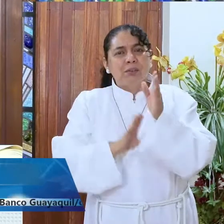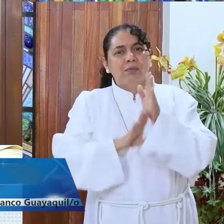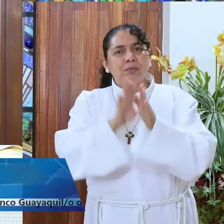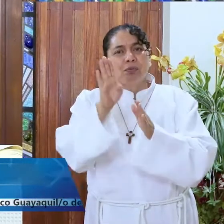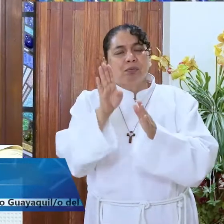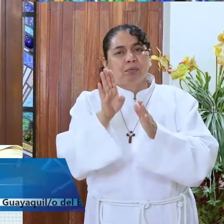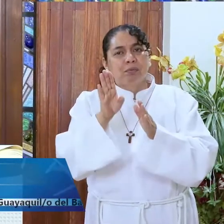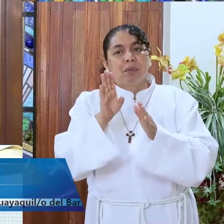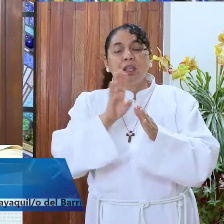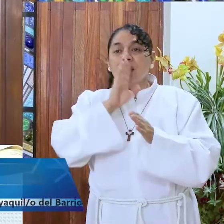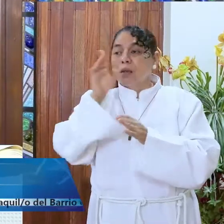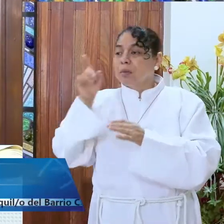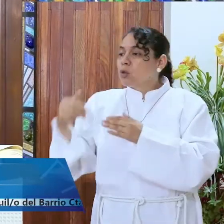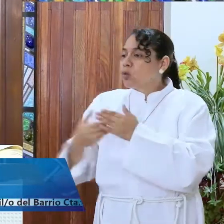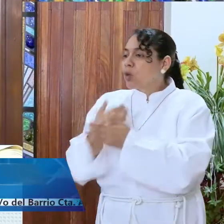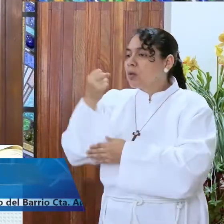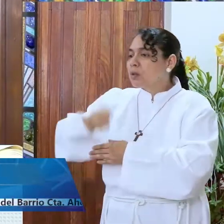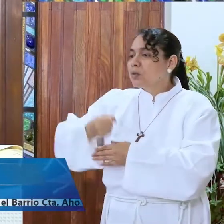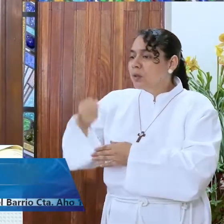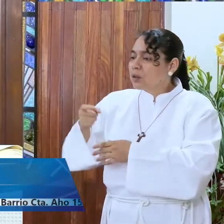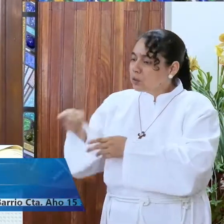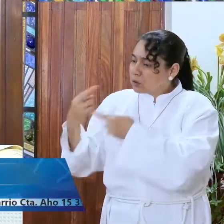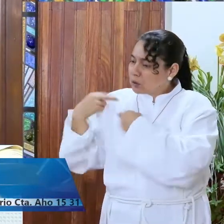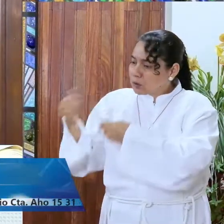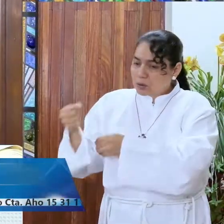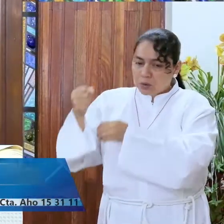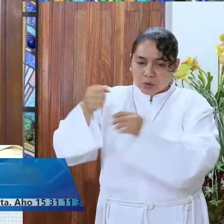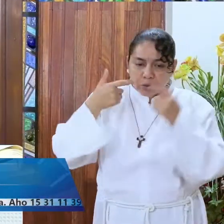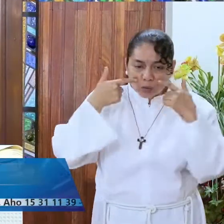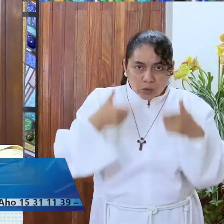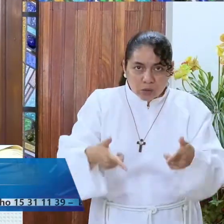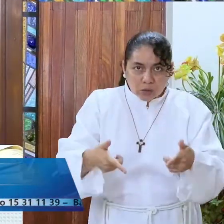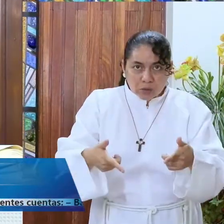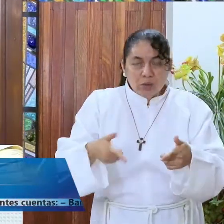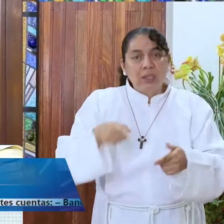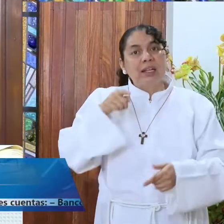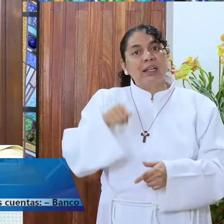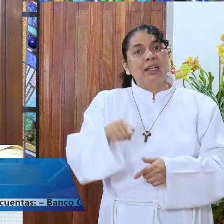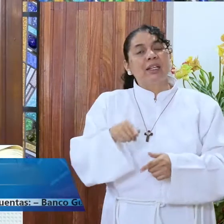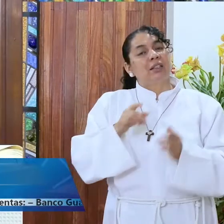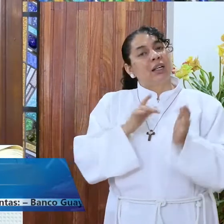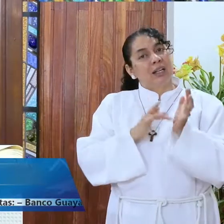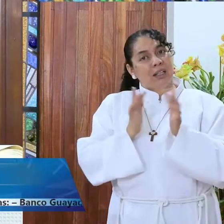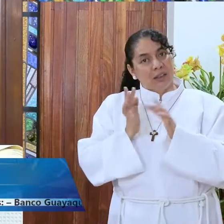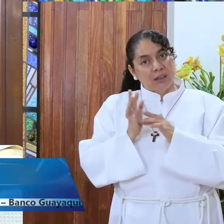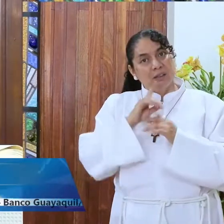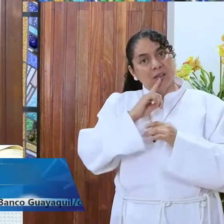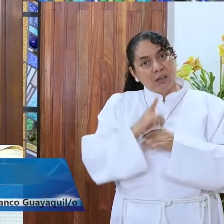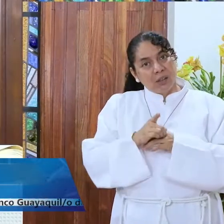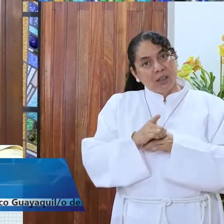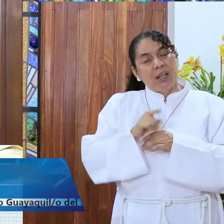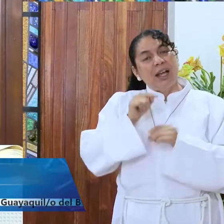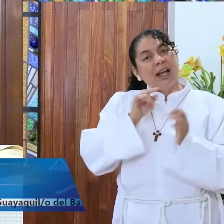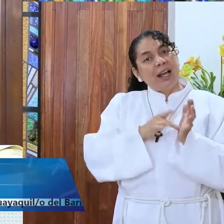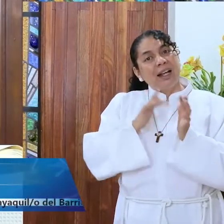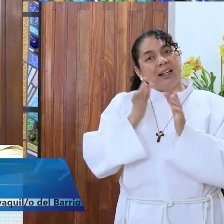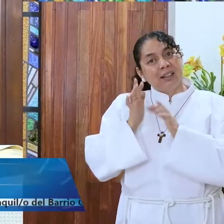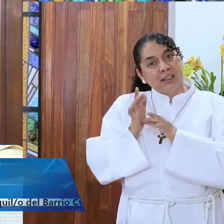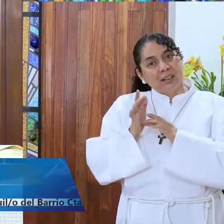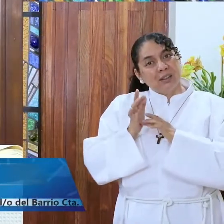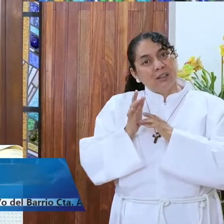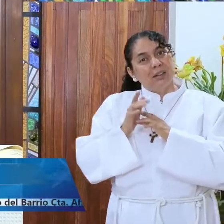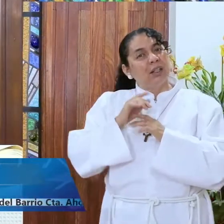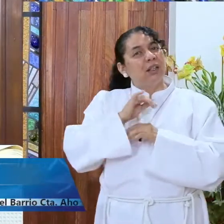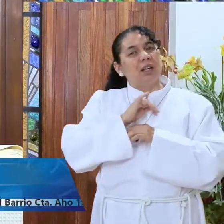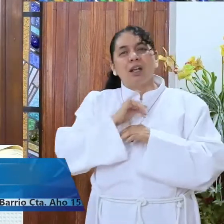y eso lo que hace el señor entonces aquí jesús pues es la expresión de